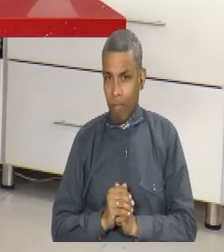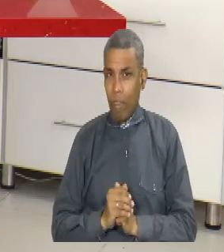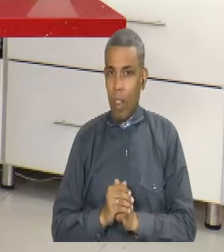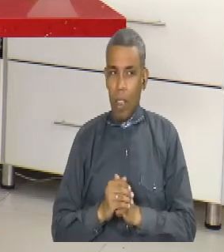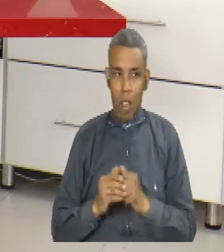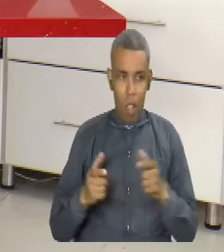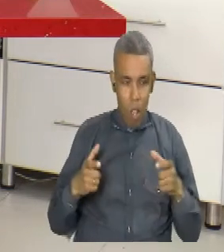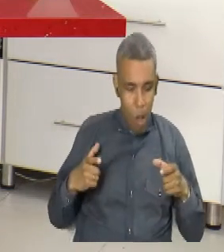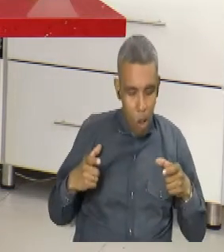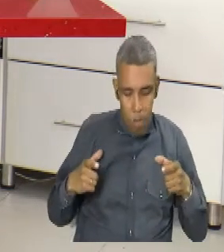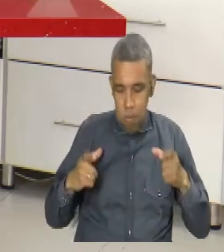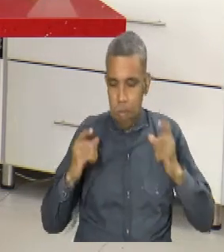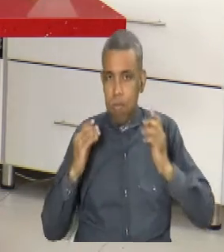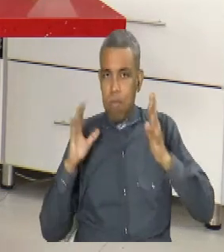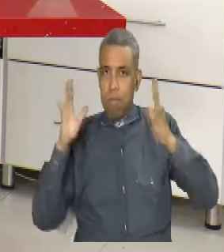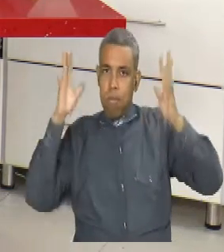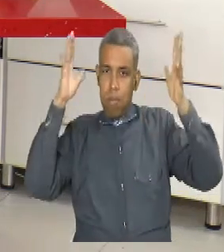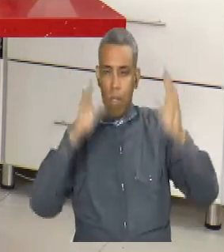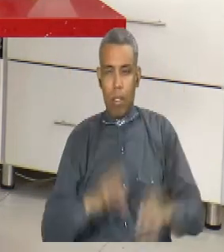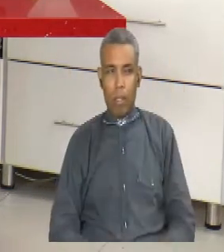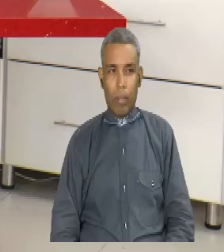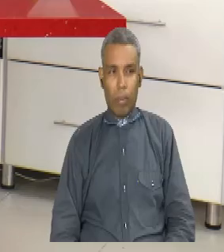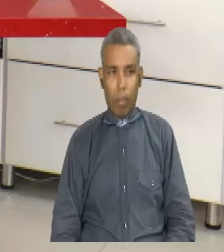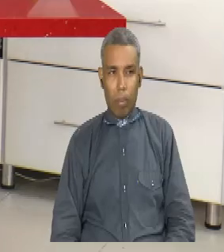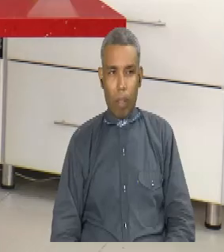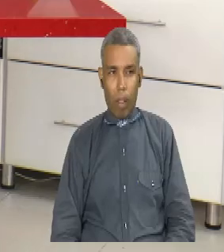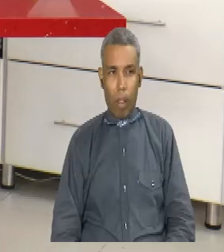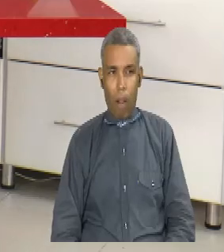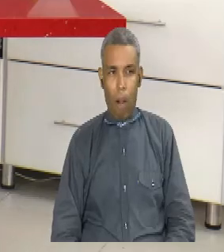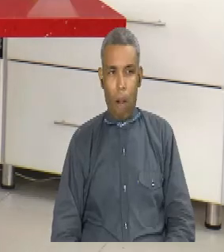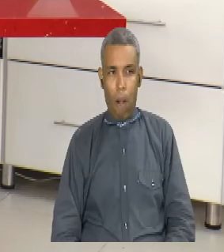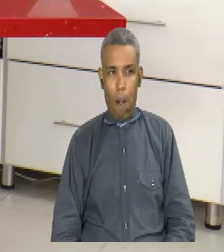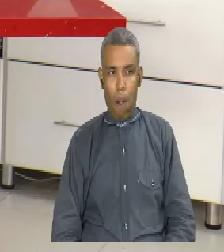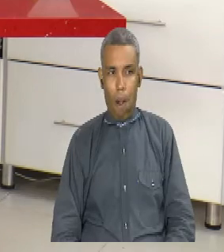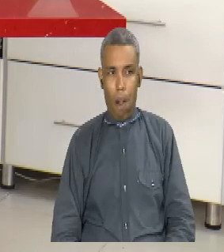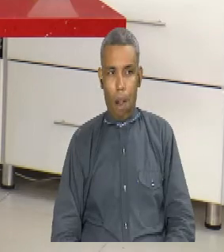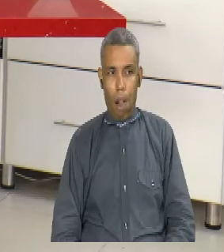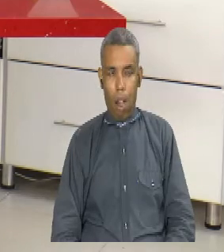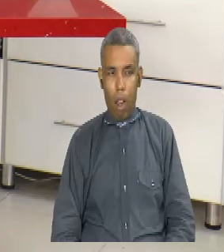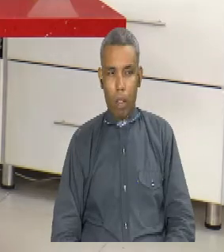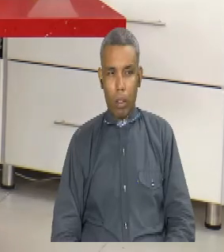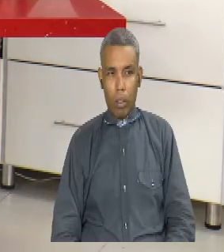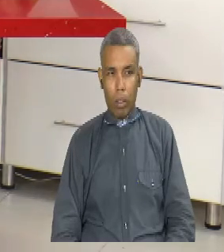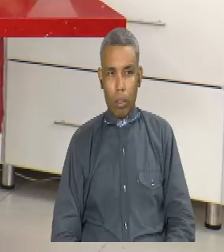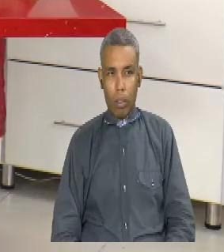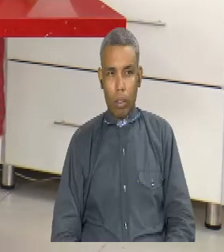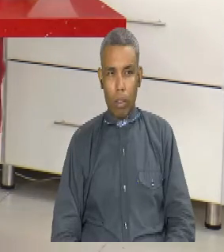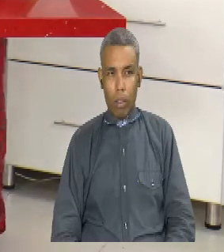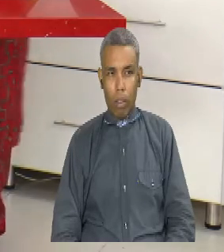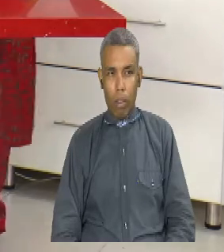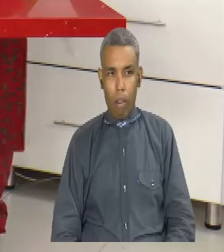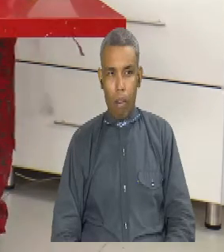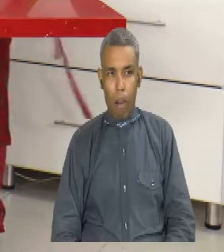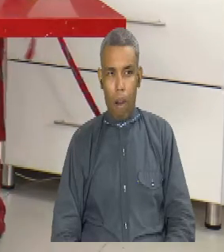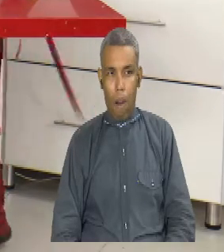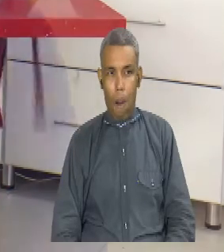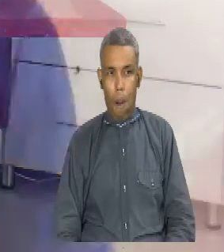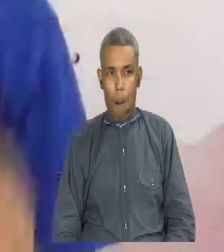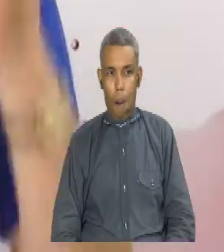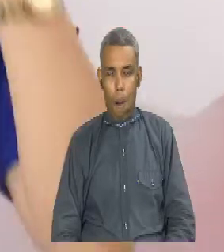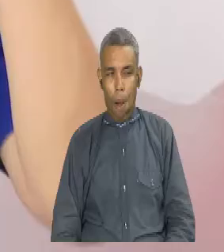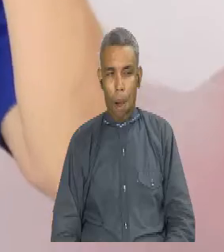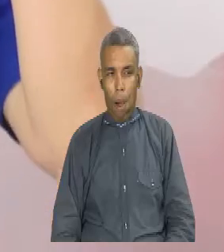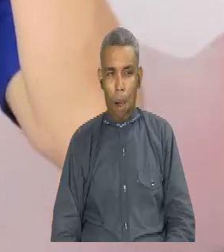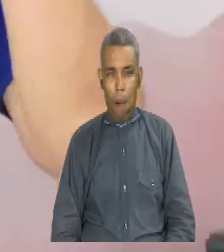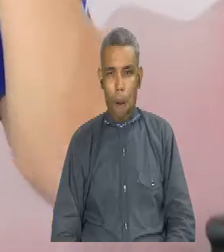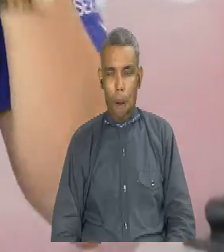cumpleaños. Ahí le adicionamos el perejil, Jessica, si quiere mezcla otro poquito. Voy a darte